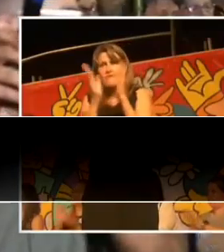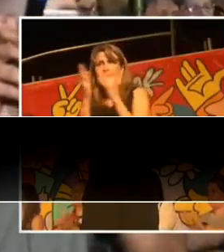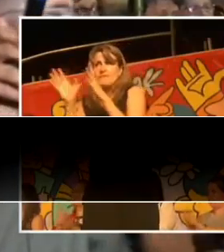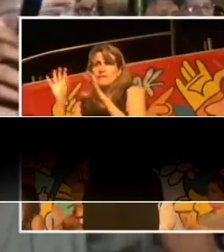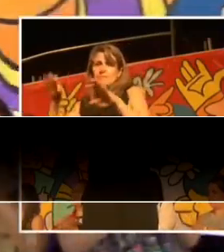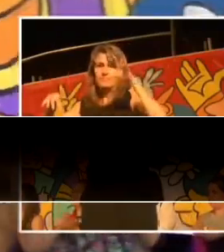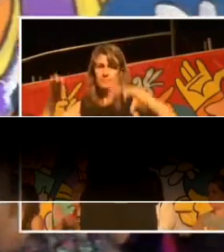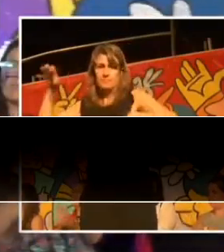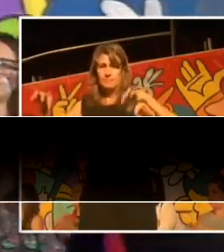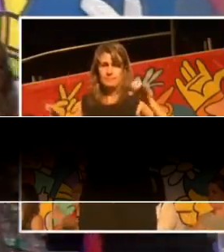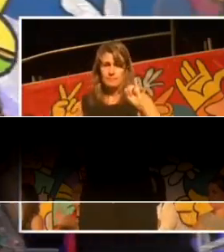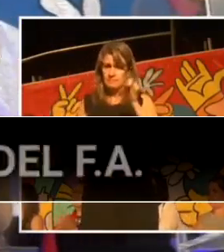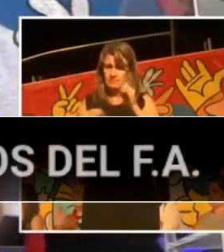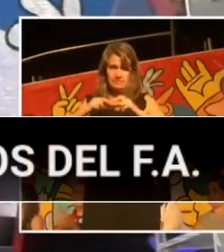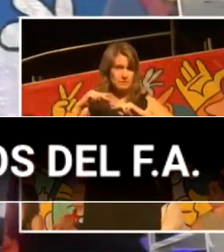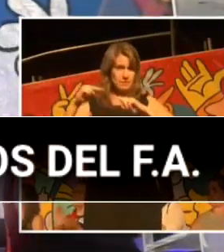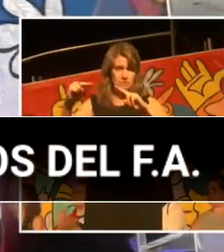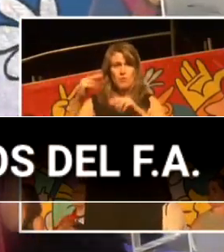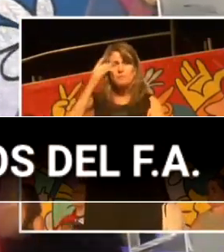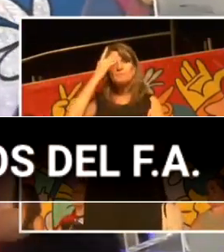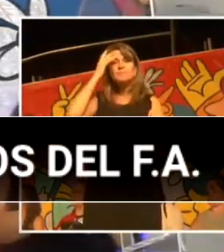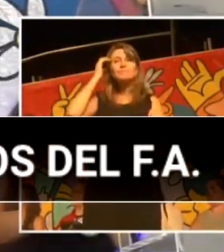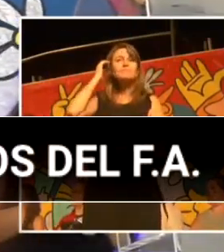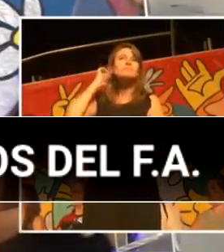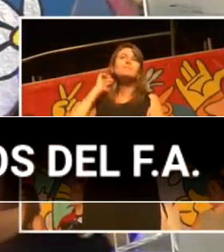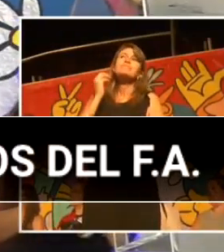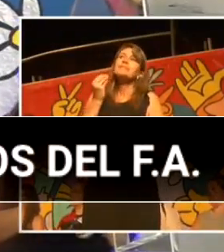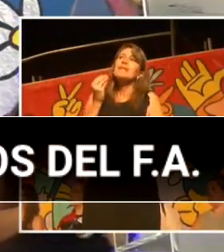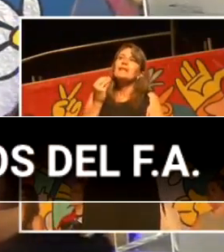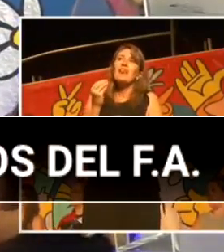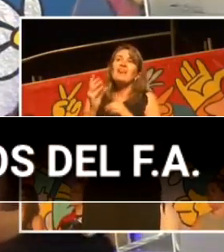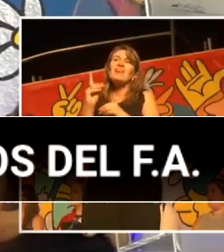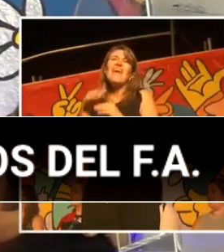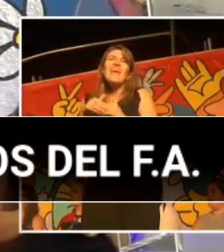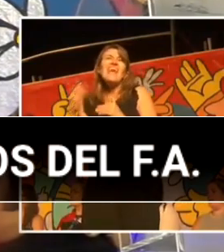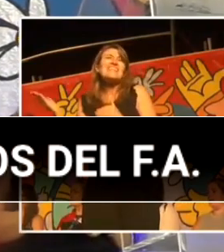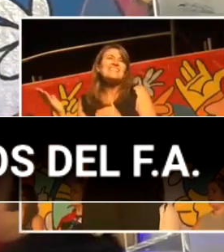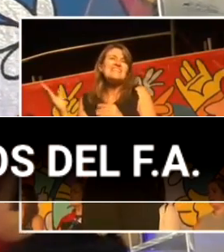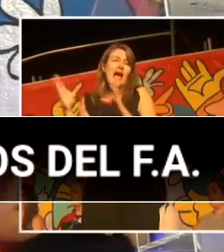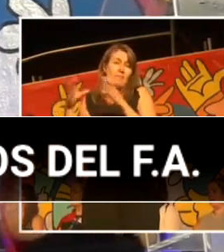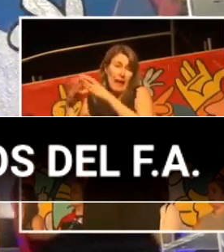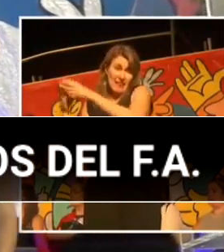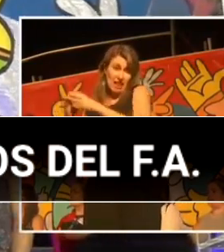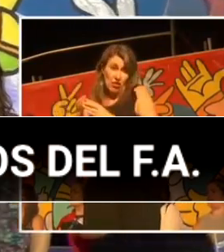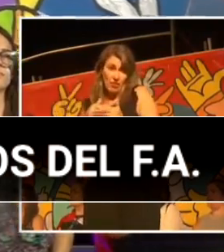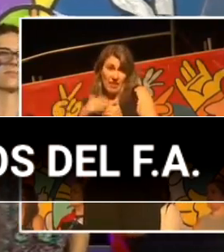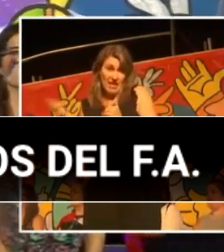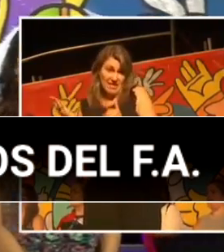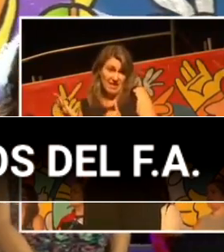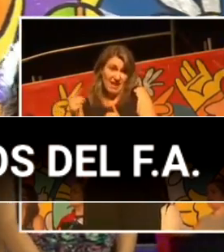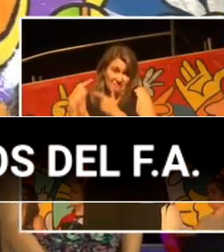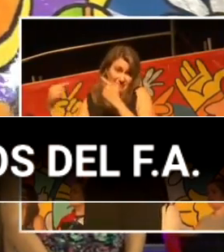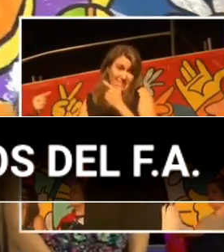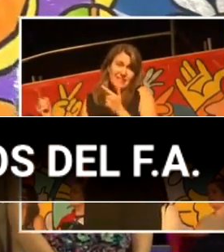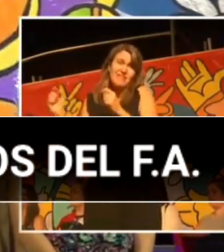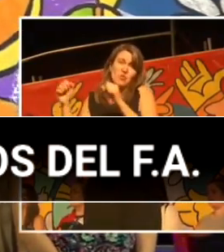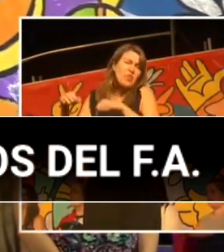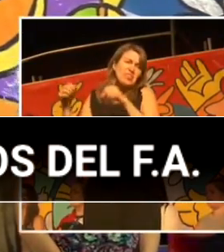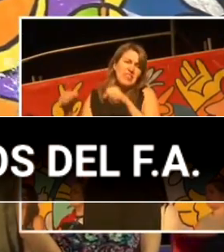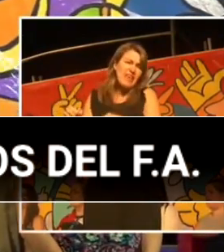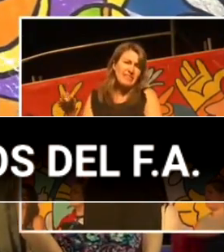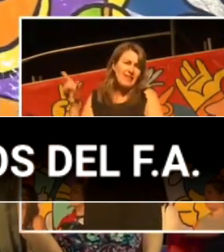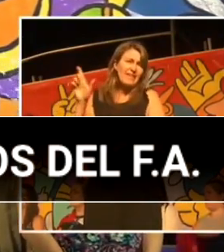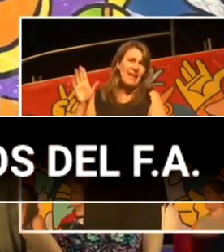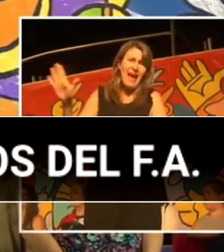probablemente no nos entienda la derecha Y es razonable que no nos entienda